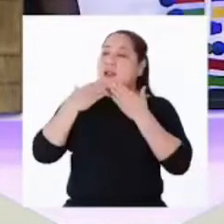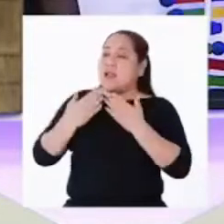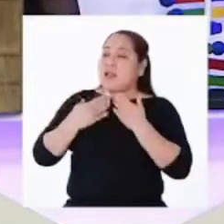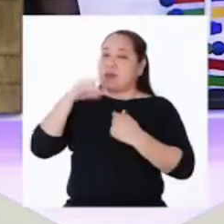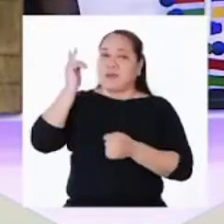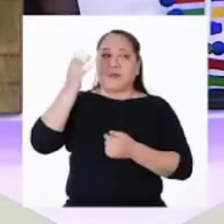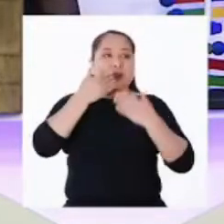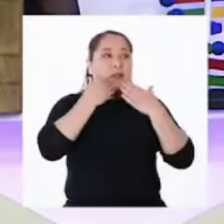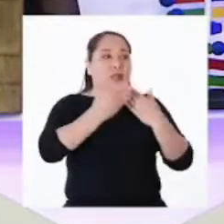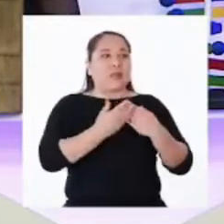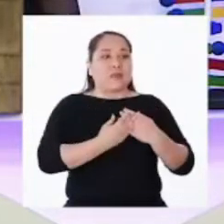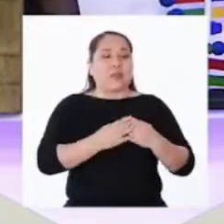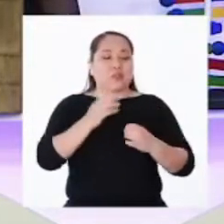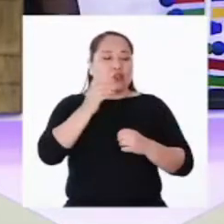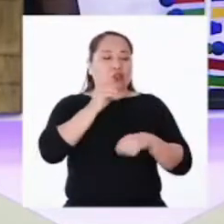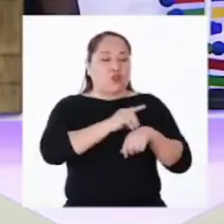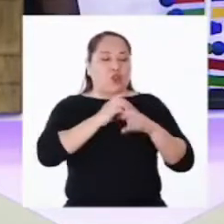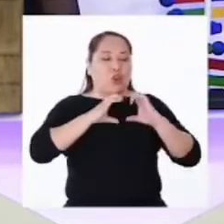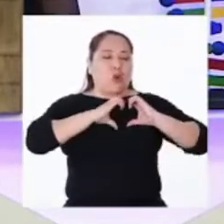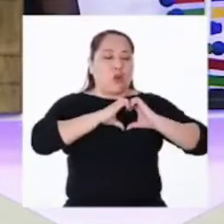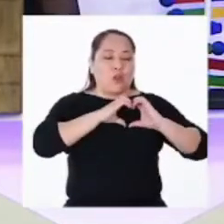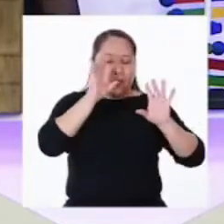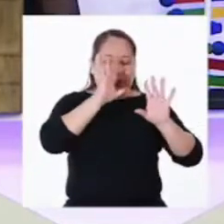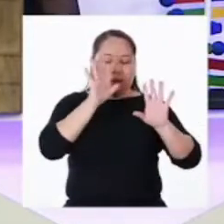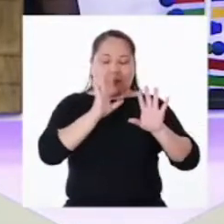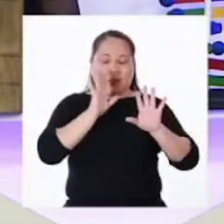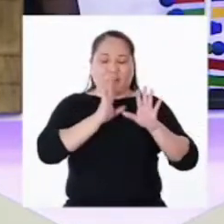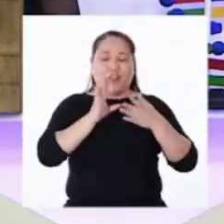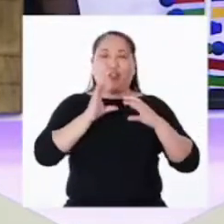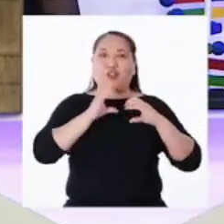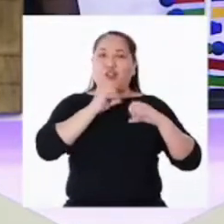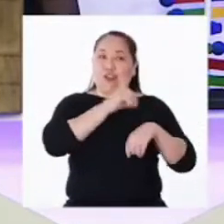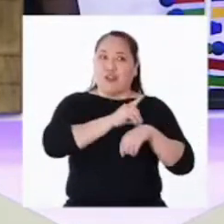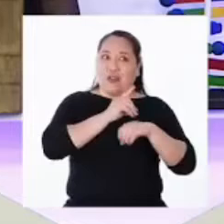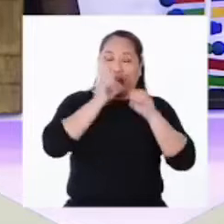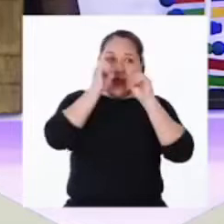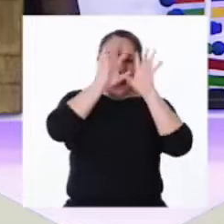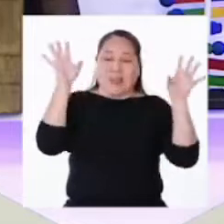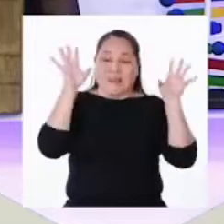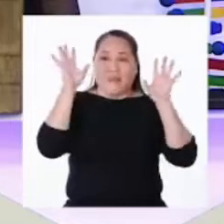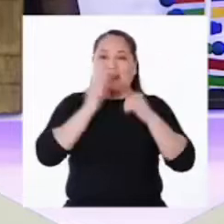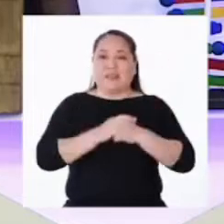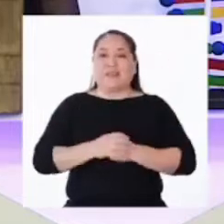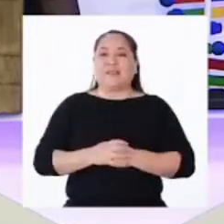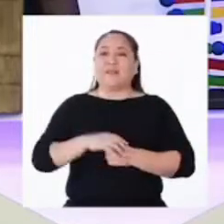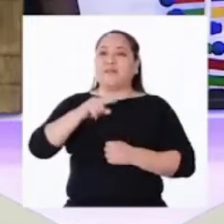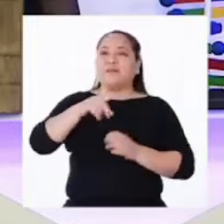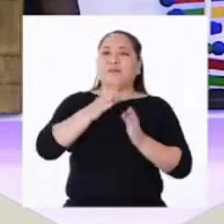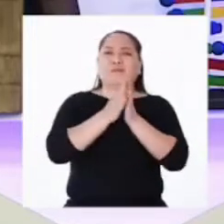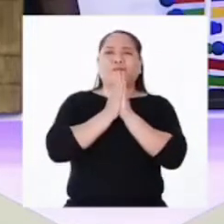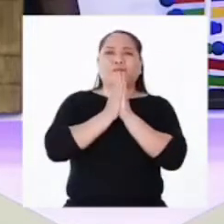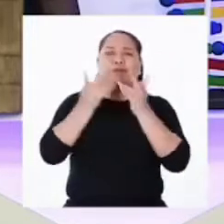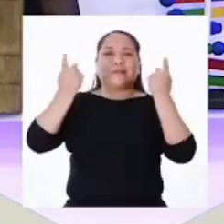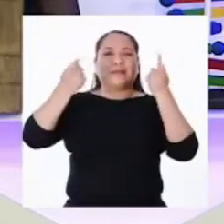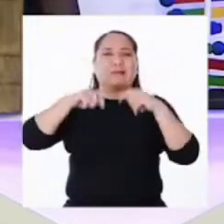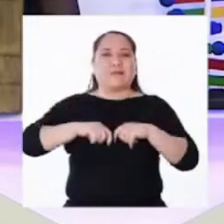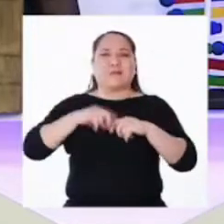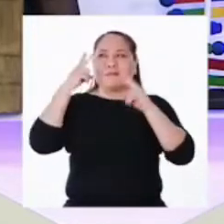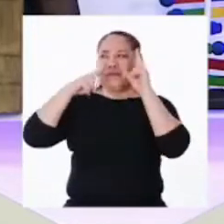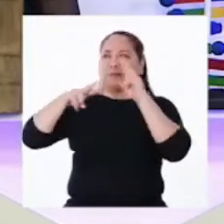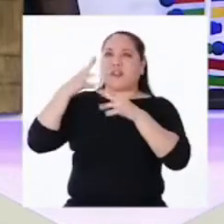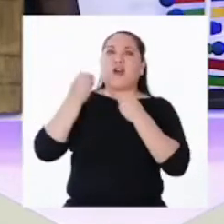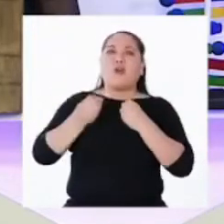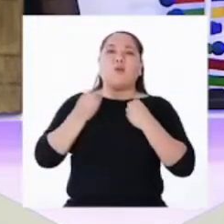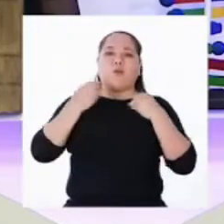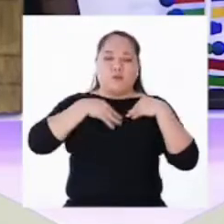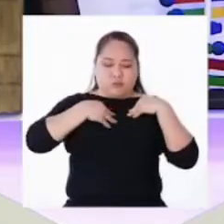Gracias, doctora Corazón. Perdón, quiero decir, doctora Diáfana Claridad. les voy a pedir que hagamos una breve pausa para ir a